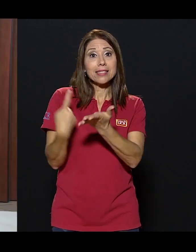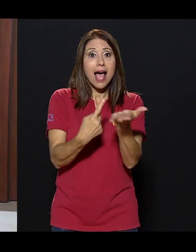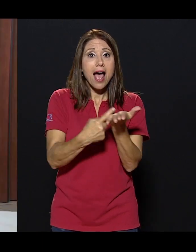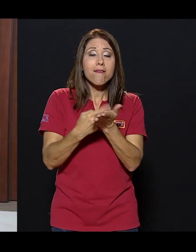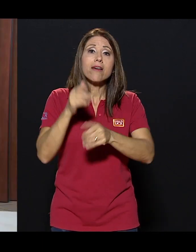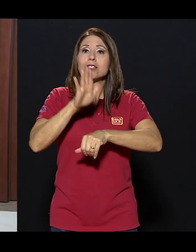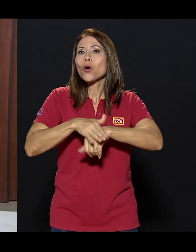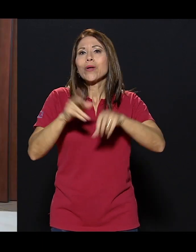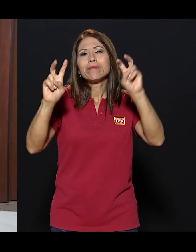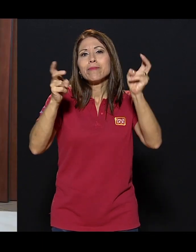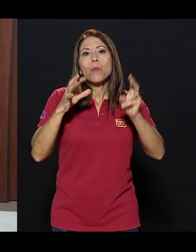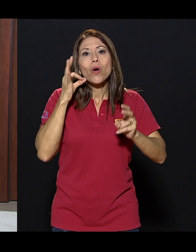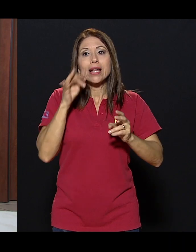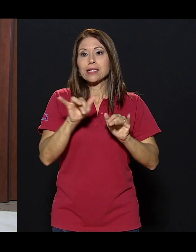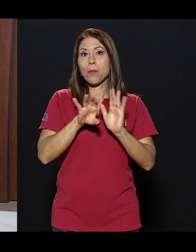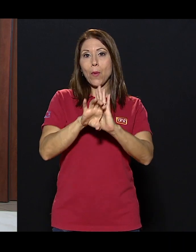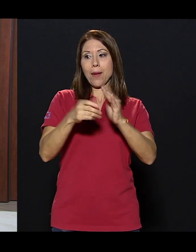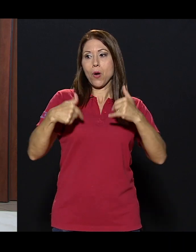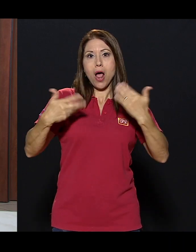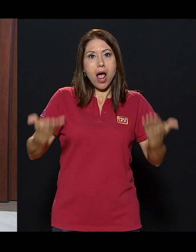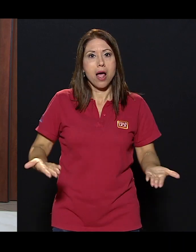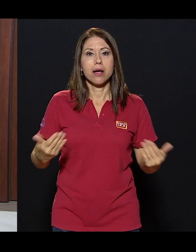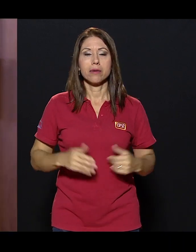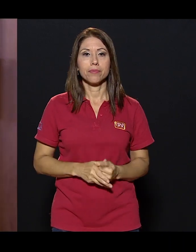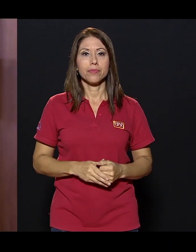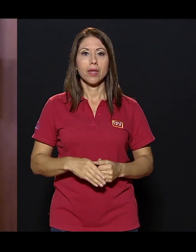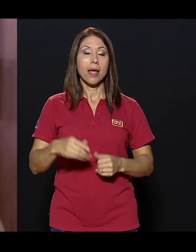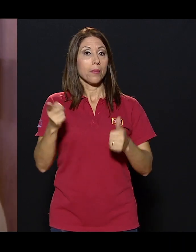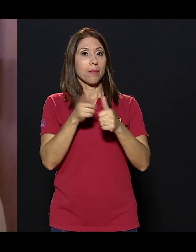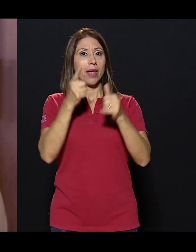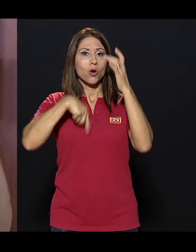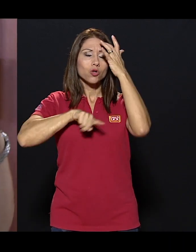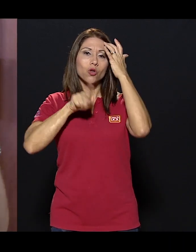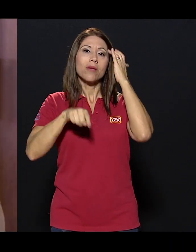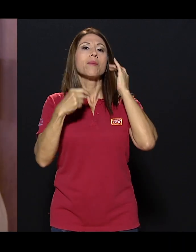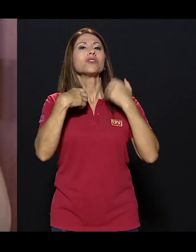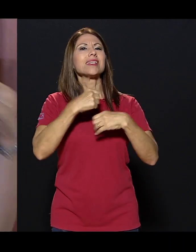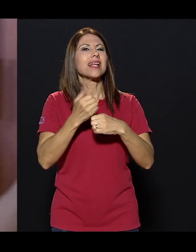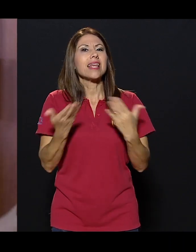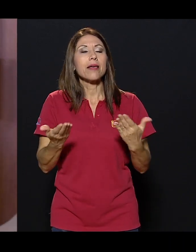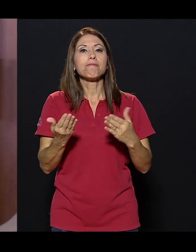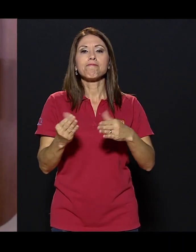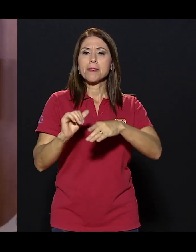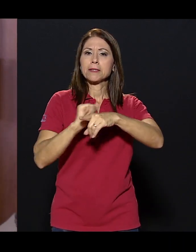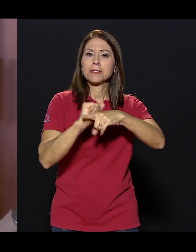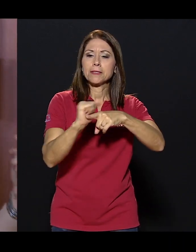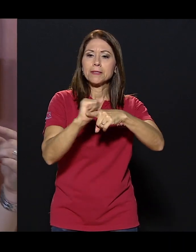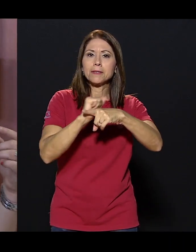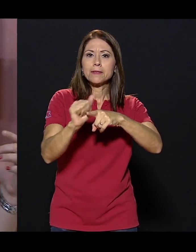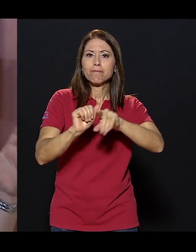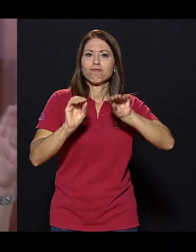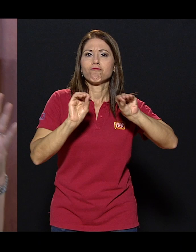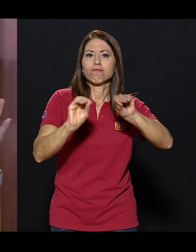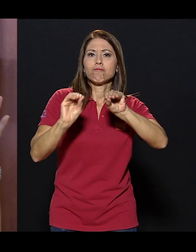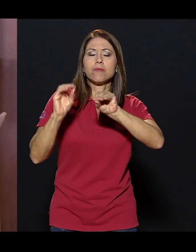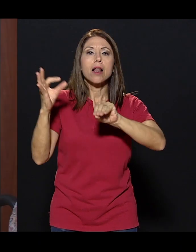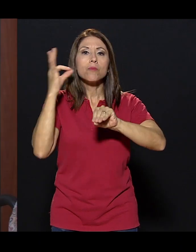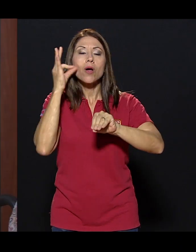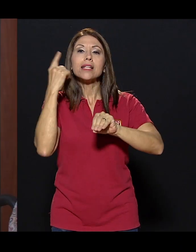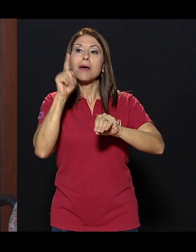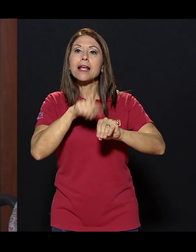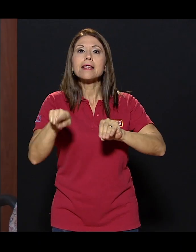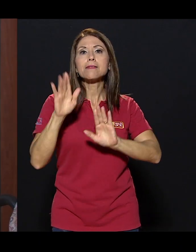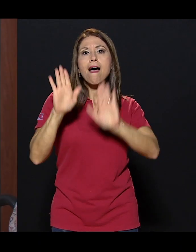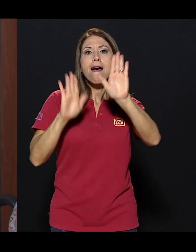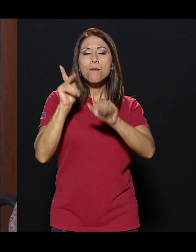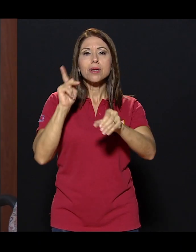se discutía, también los espacios de mujeres, como este espacio. Lo que tenemos que hacer primero ahora es formar a las mujeres